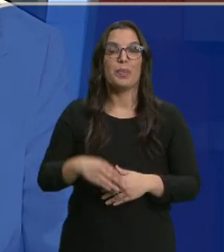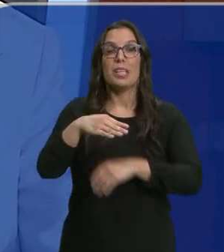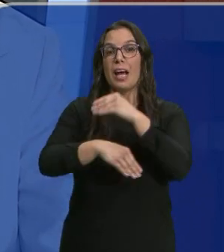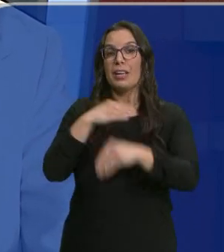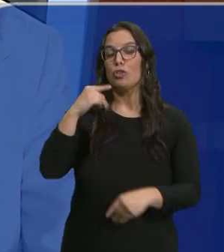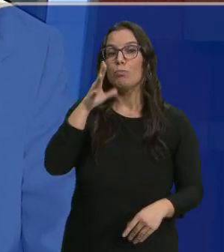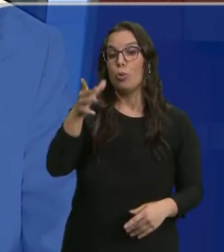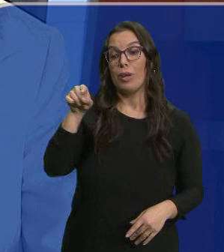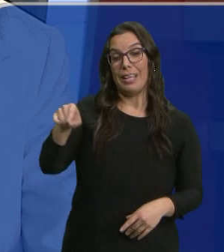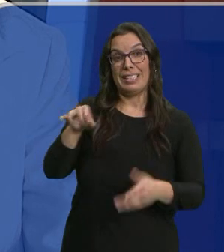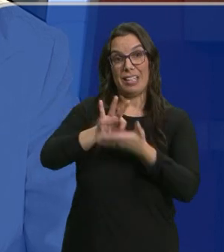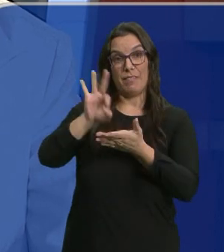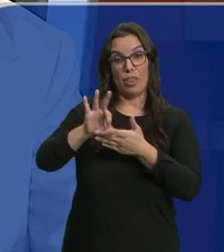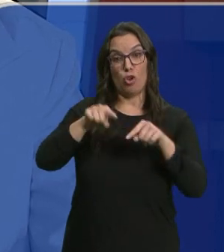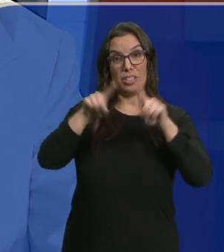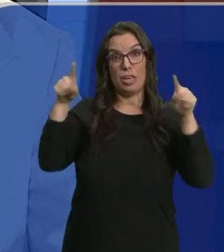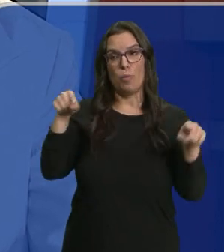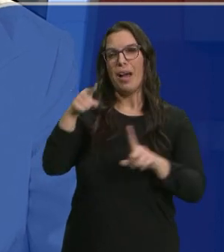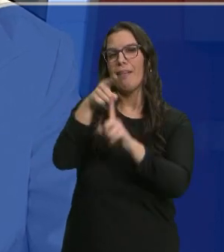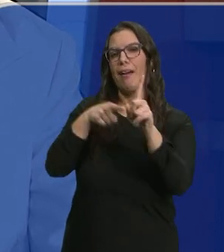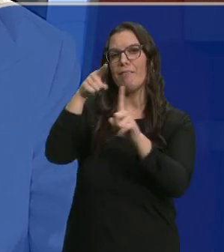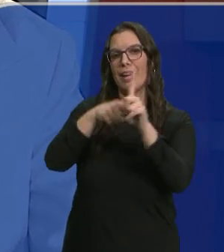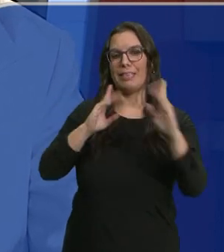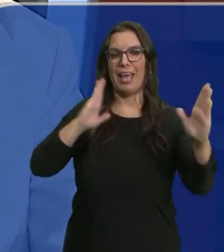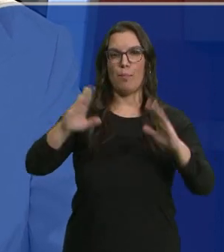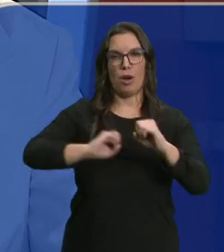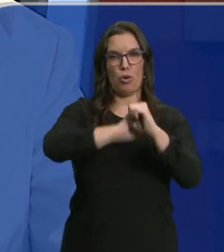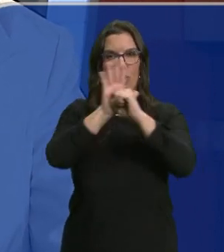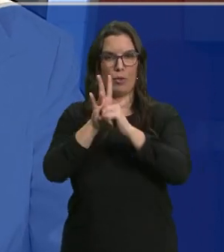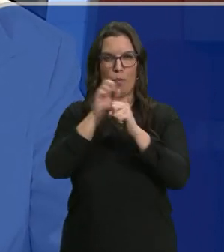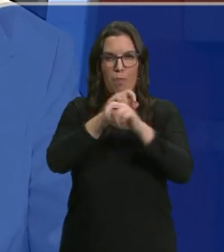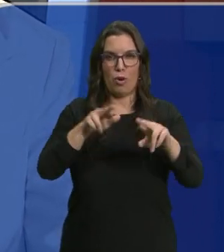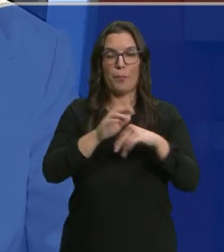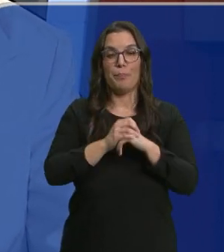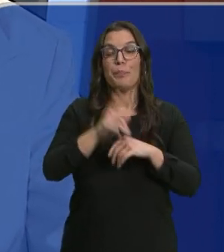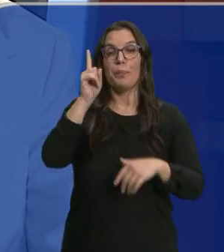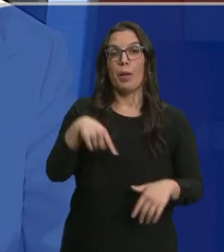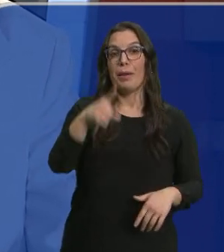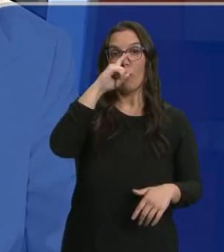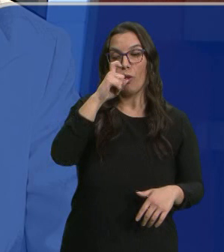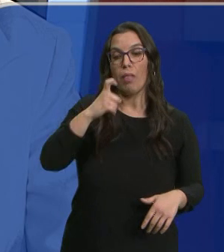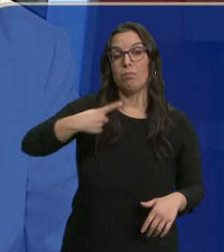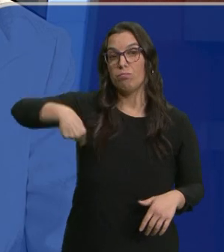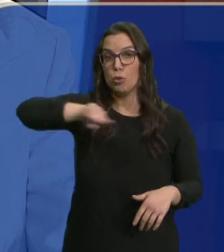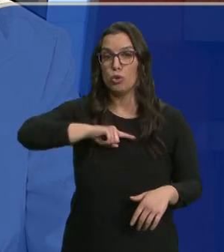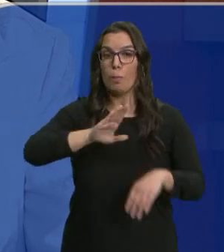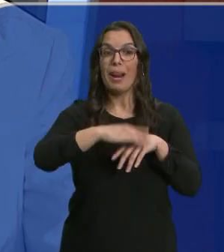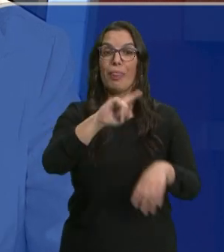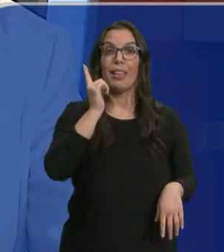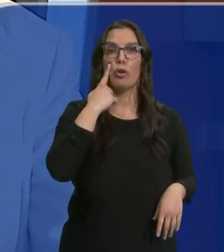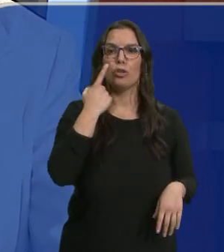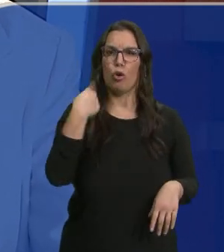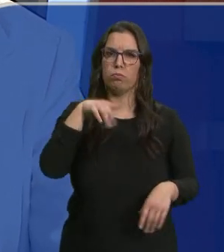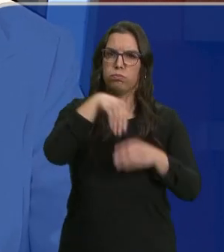hecho para recordar que el servicio segoviano fue uno de los referentes en pandemia. Un día en el que además recuerdan que son parte esencial en los